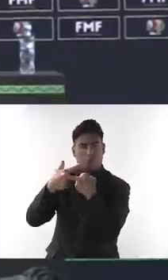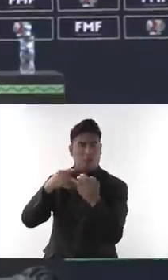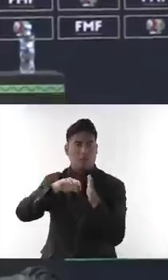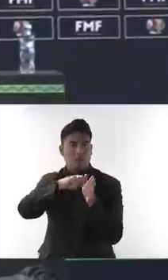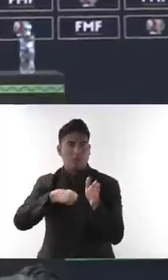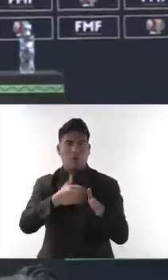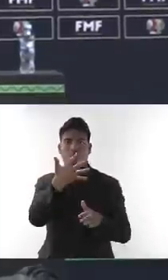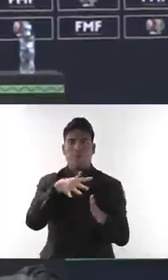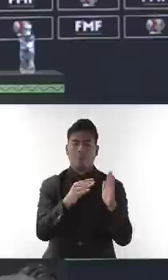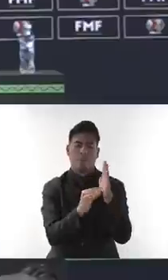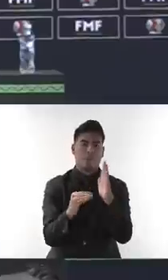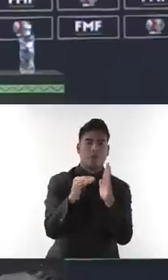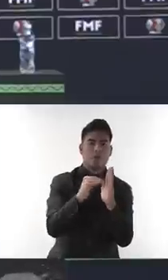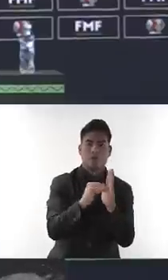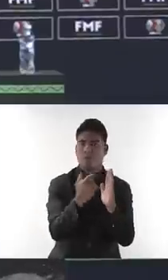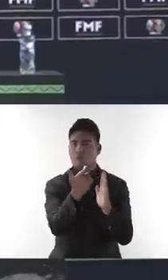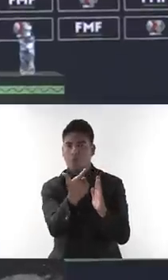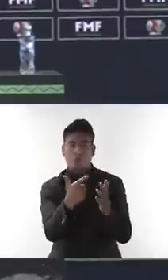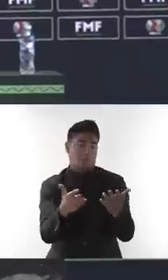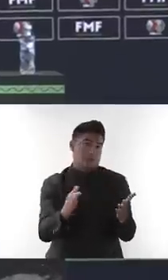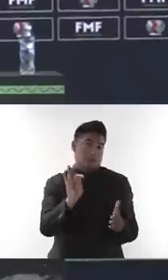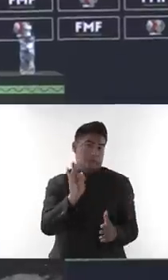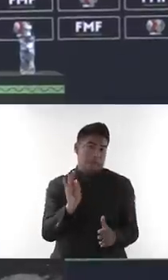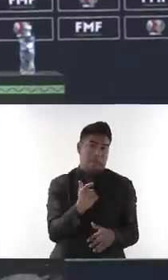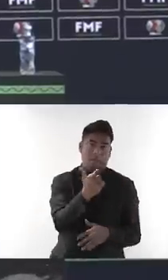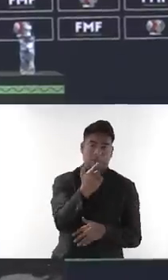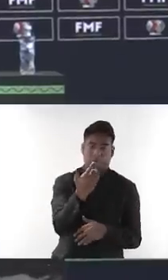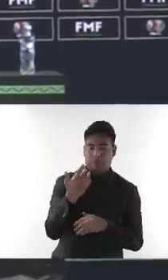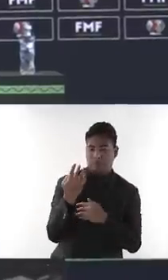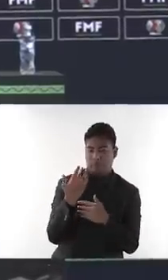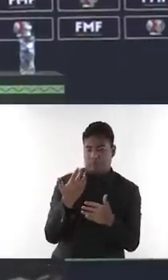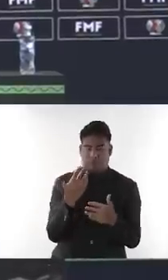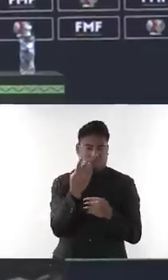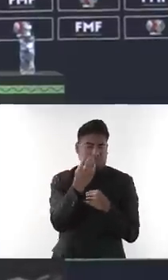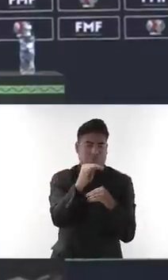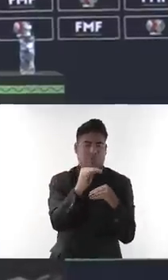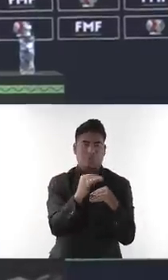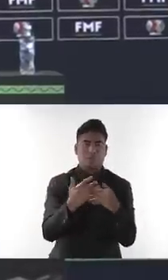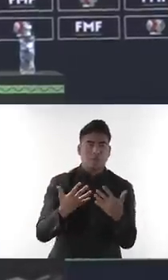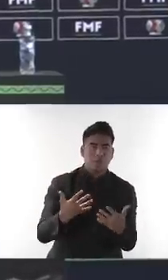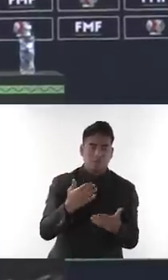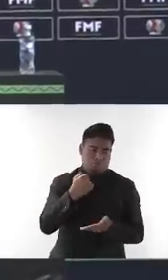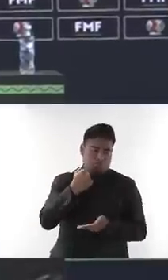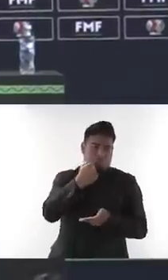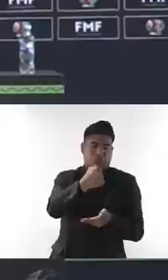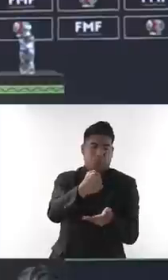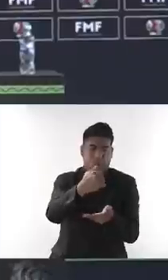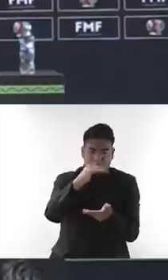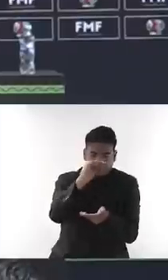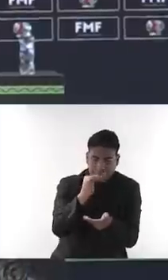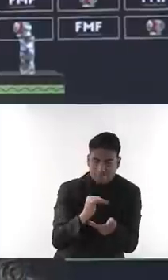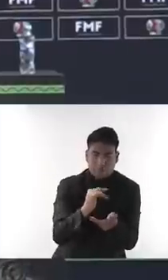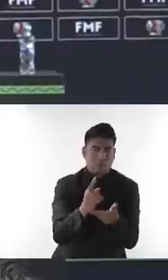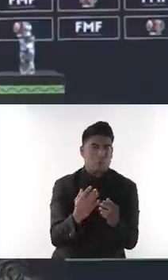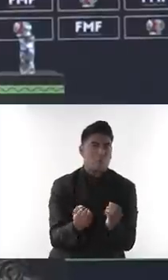12. A lo mejor se va a pedir un tope a los clubes para saber cuánto, en cuánto pueden vender un